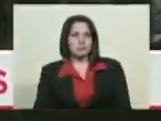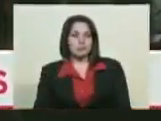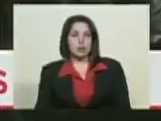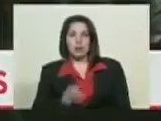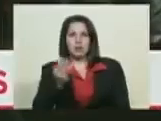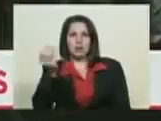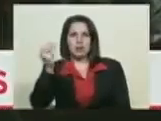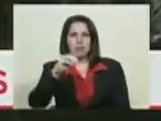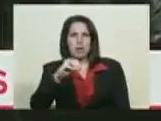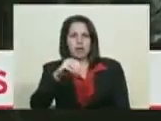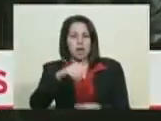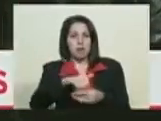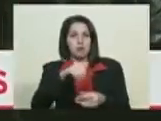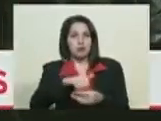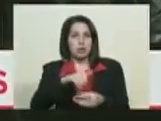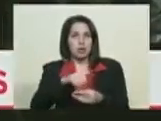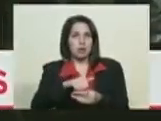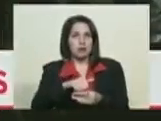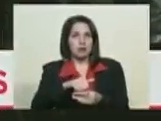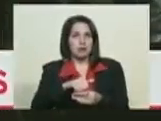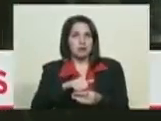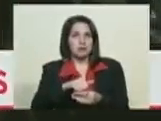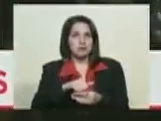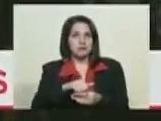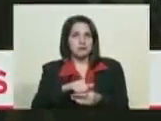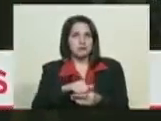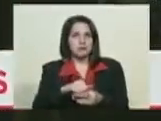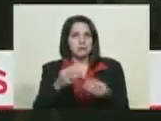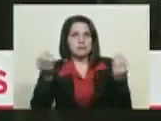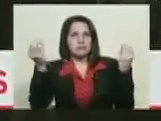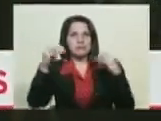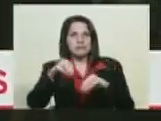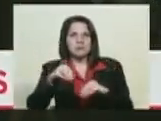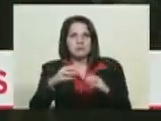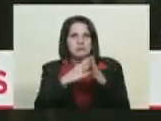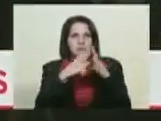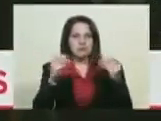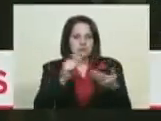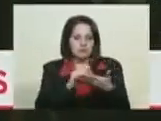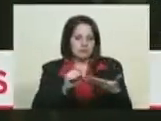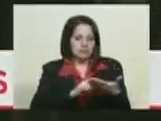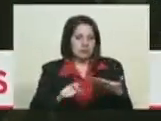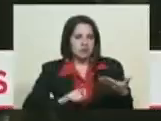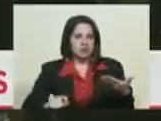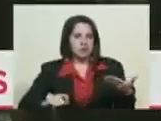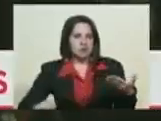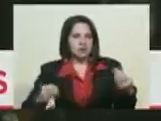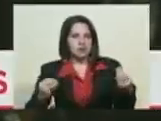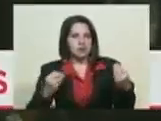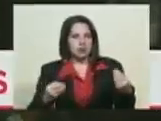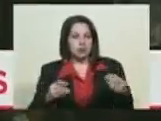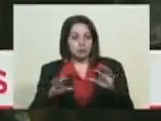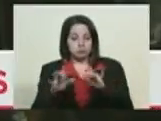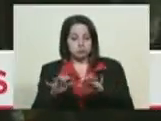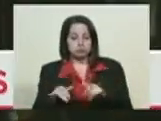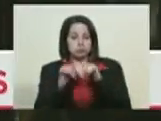Además, han votado de acuerdo a todas las actas